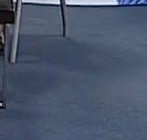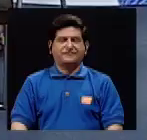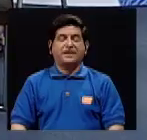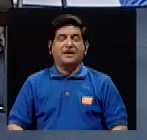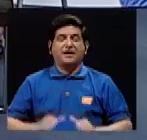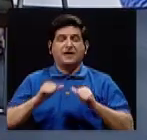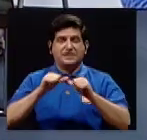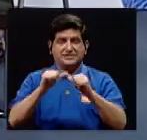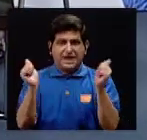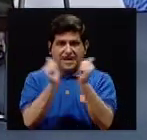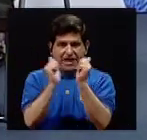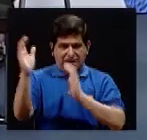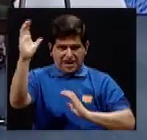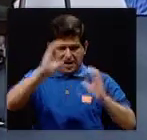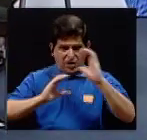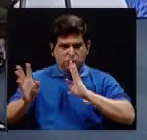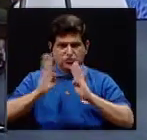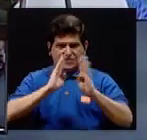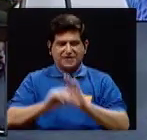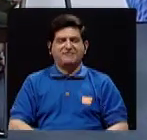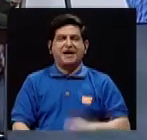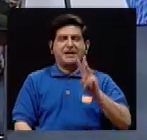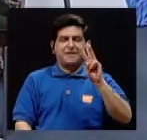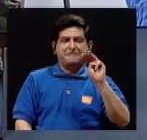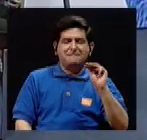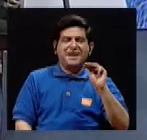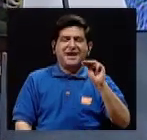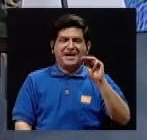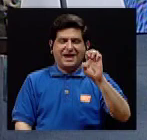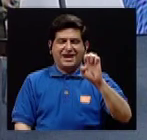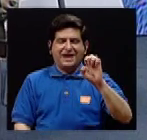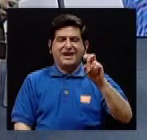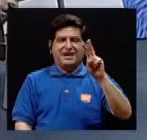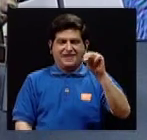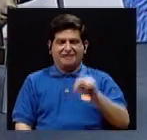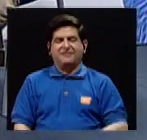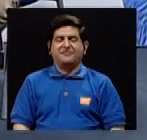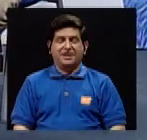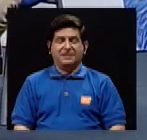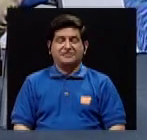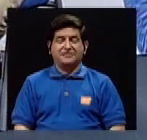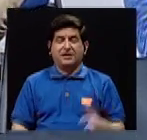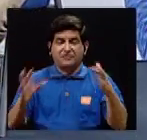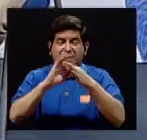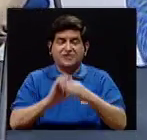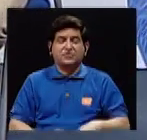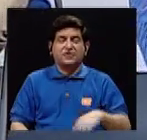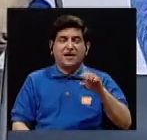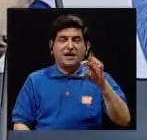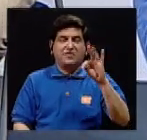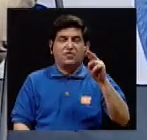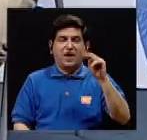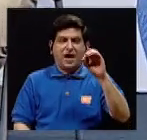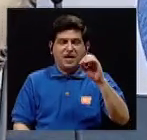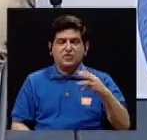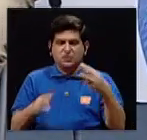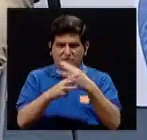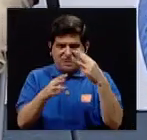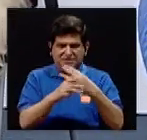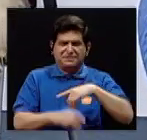regresamos continuamos con conciencia estamos hablando con María Elena gavarrete sobre etnomatemática le dejé